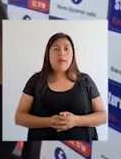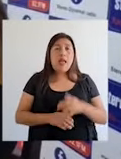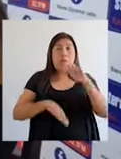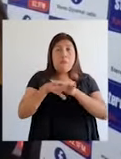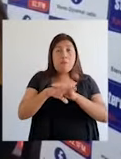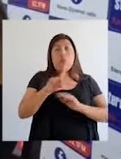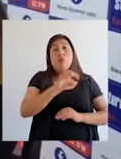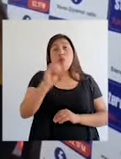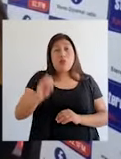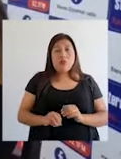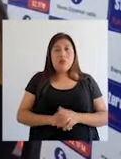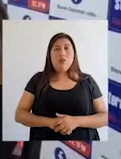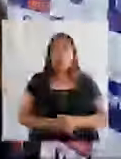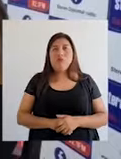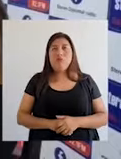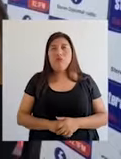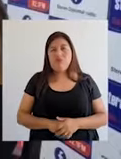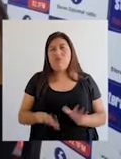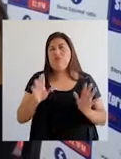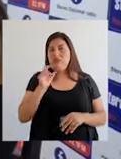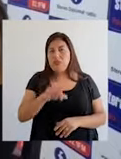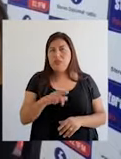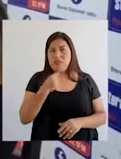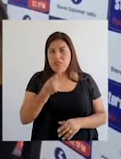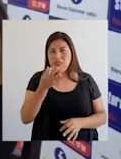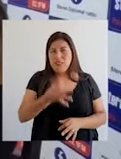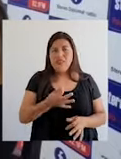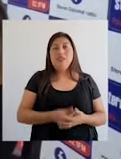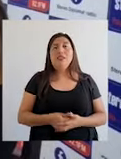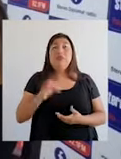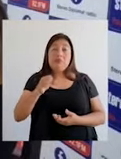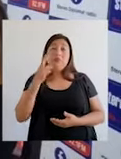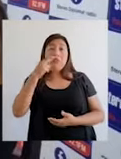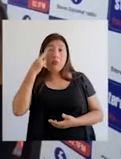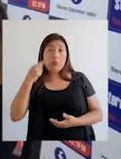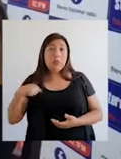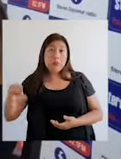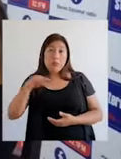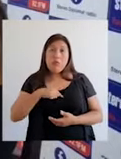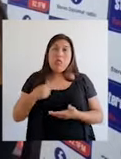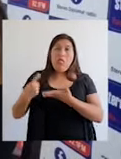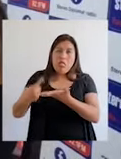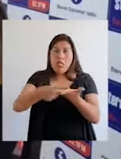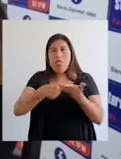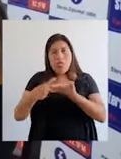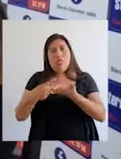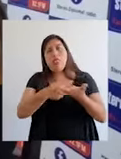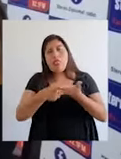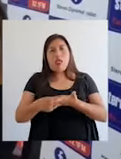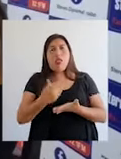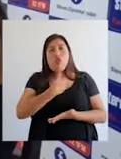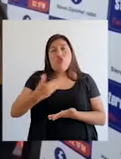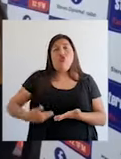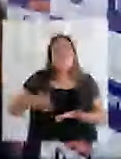hasta siempre sí, es bien mentiroso, ¿no? por eso que hicimos un trabajo muy duro con el gobierno central y